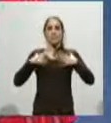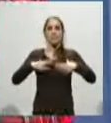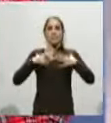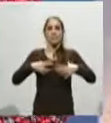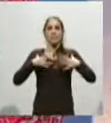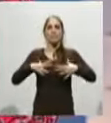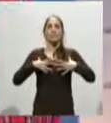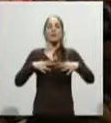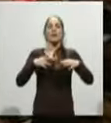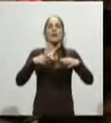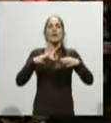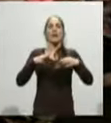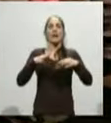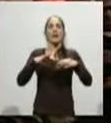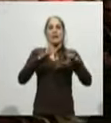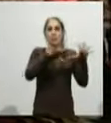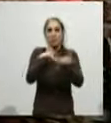Vulcano.